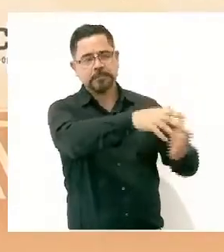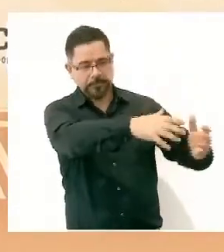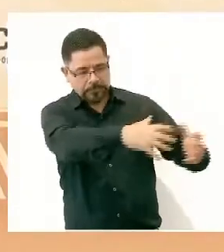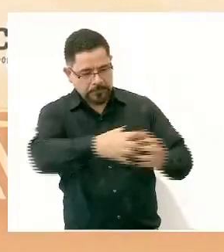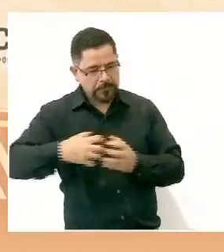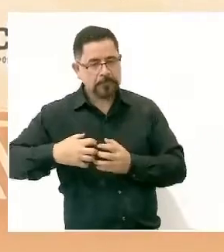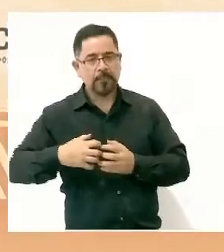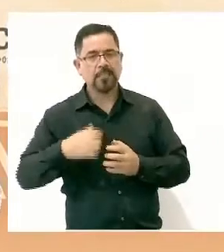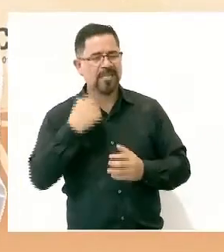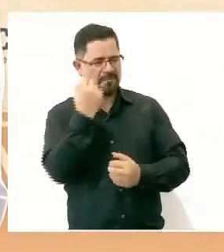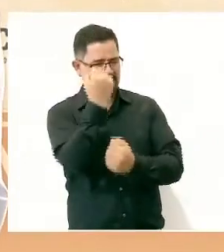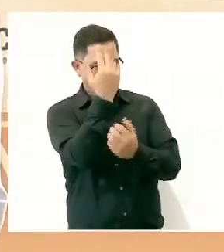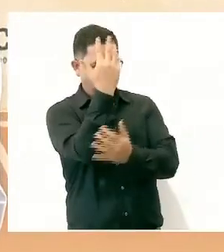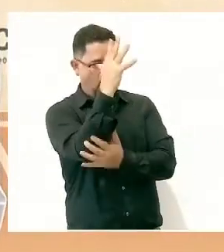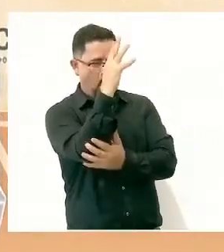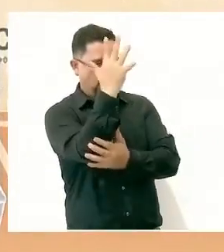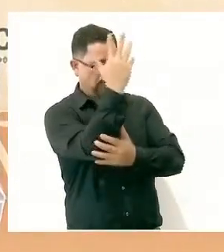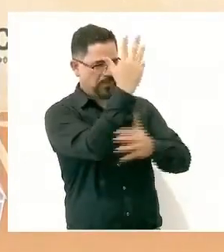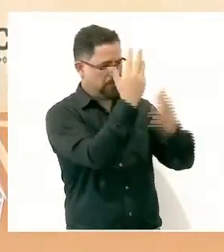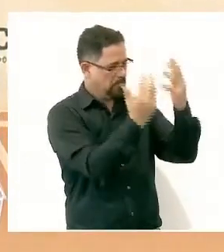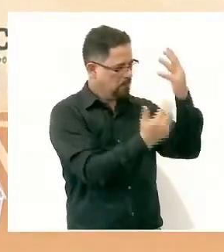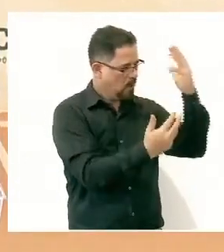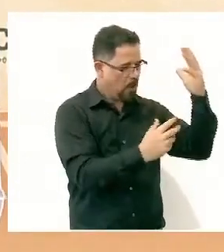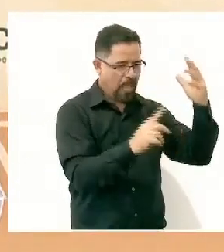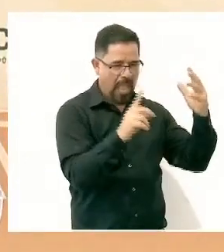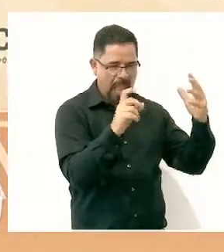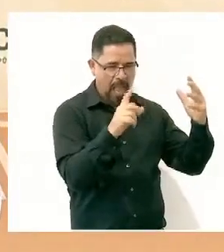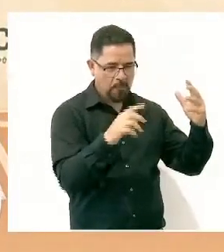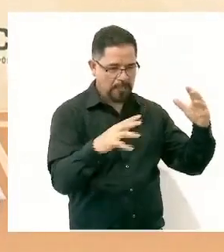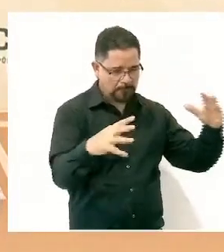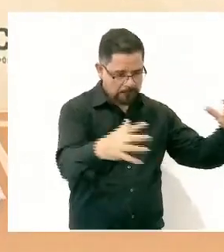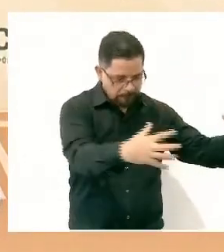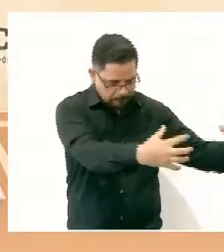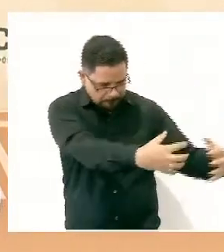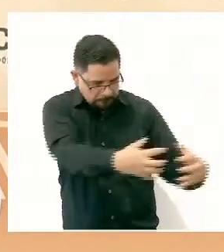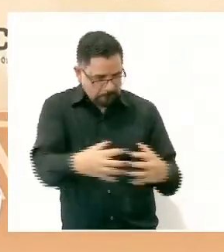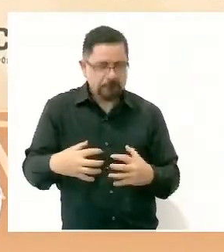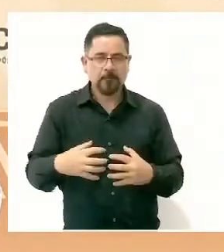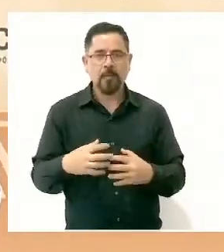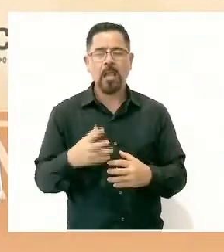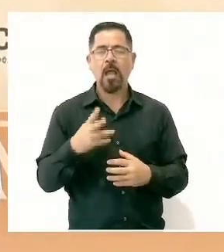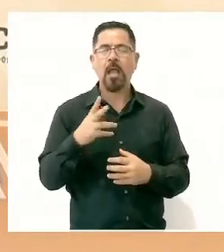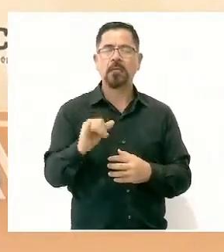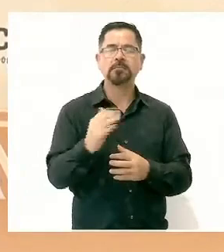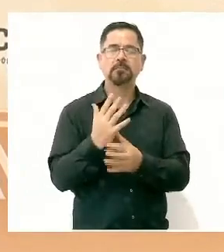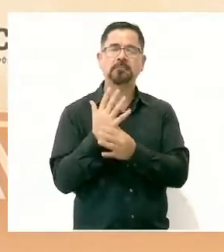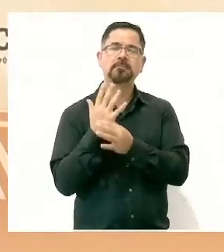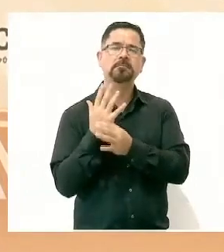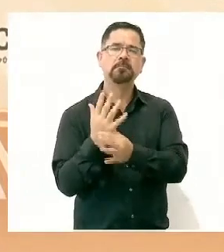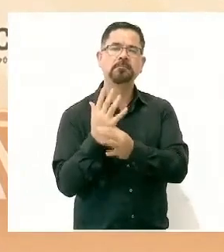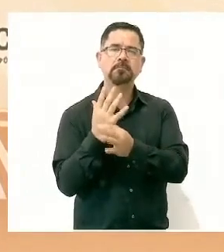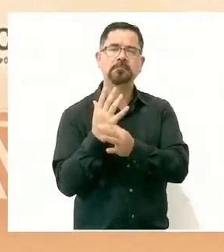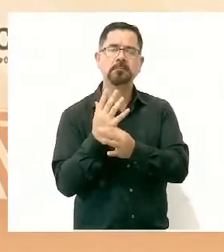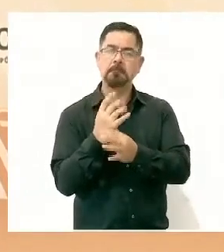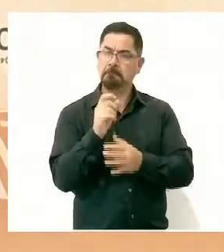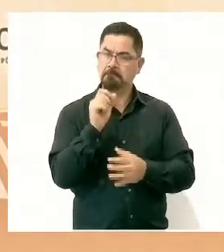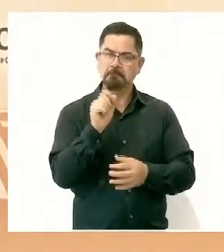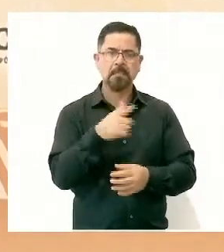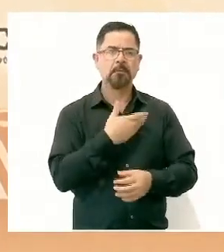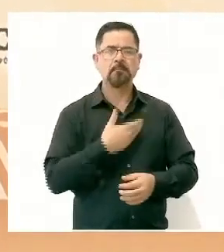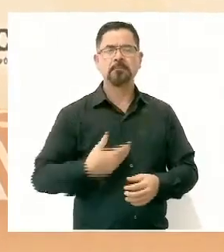sus bosques y de sus aguas. Así lo expresa el mismo